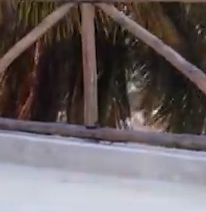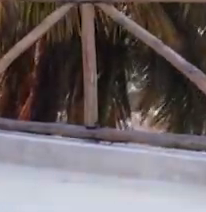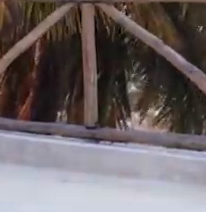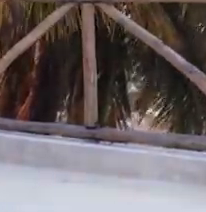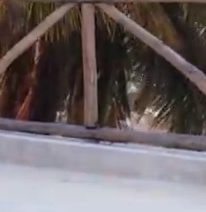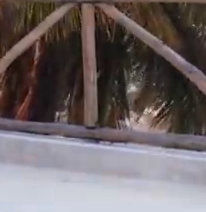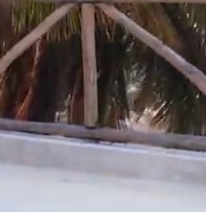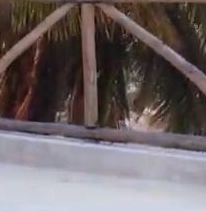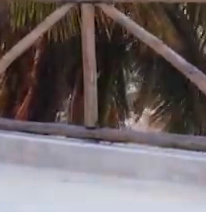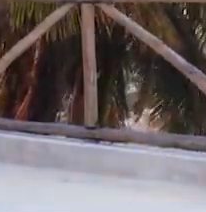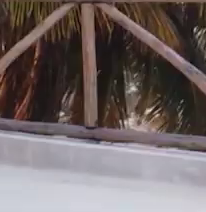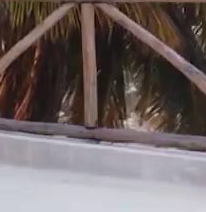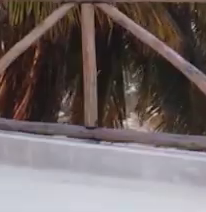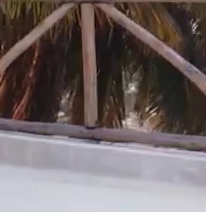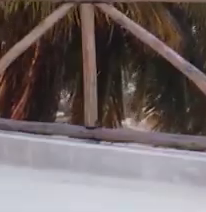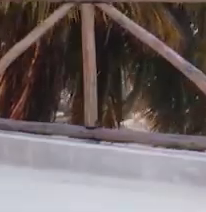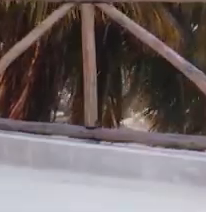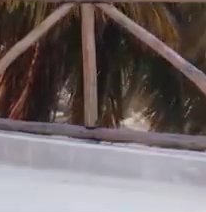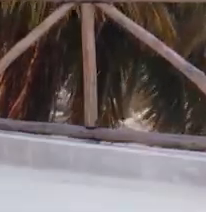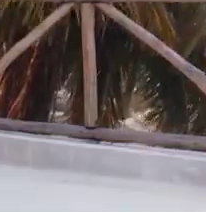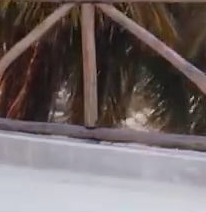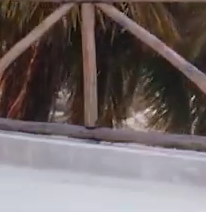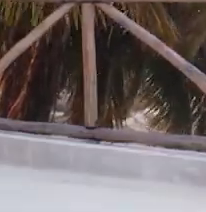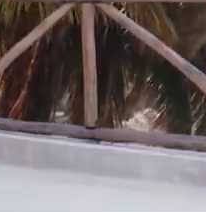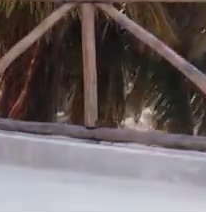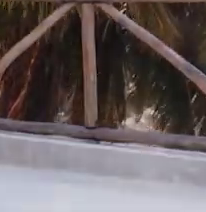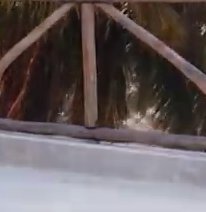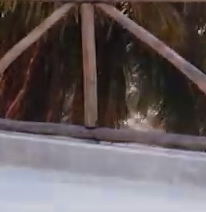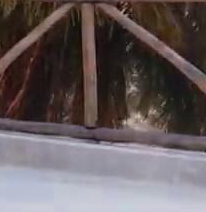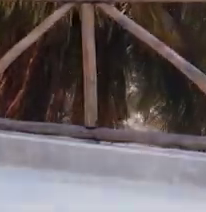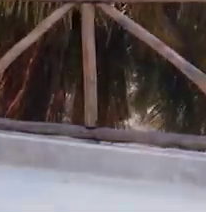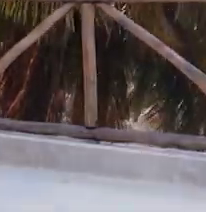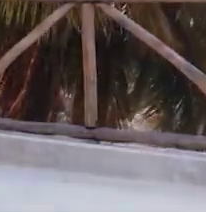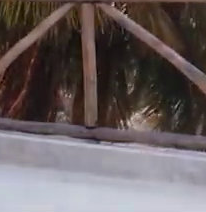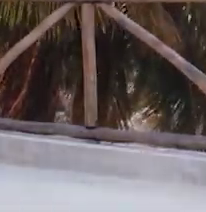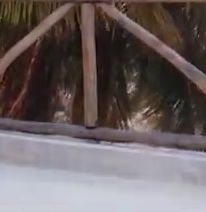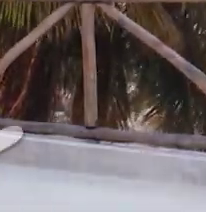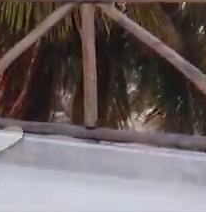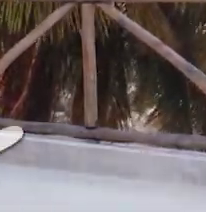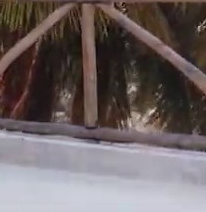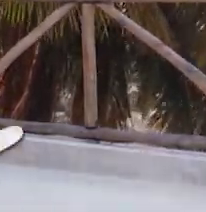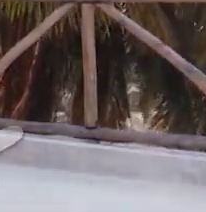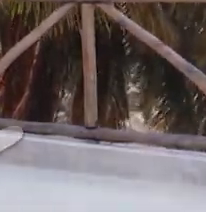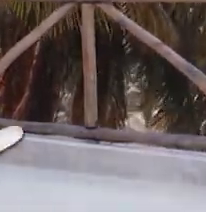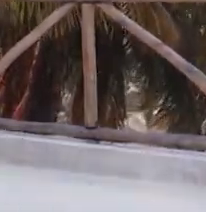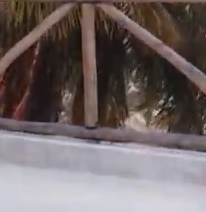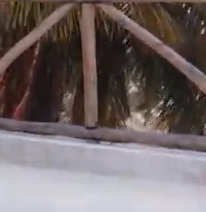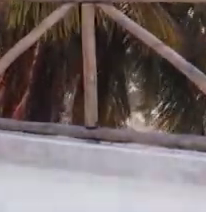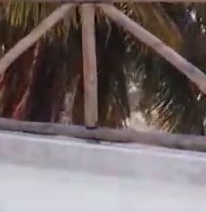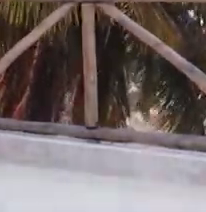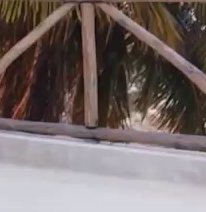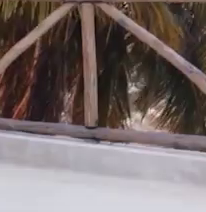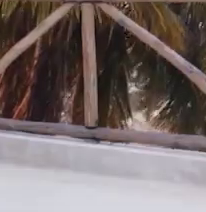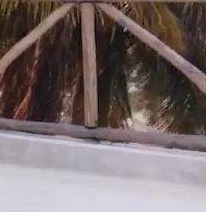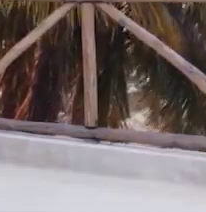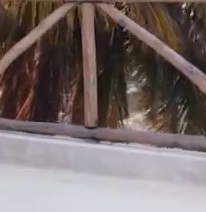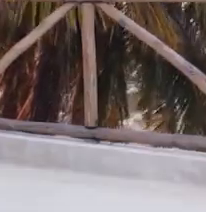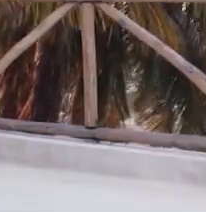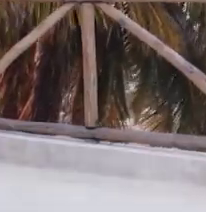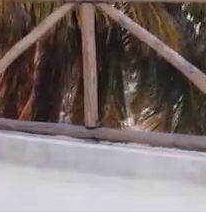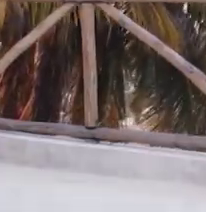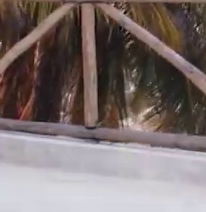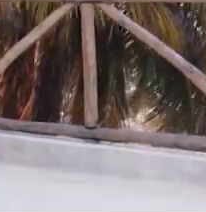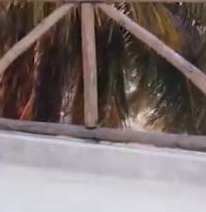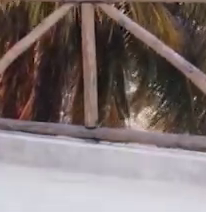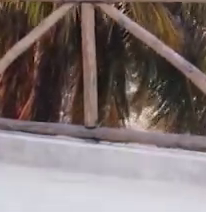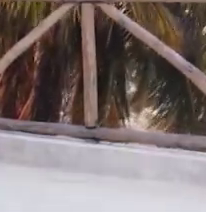Talones y muñecas. 4, 5, 6. El otro lado. 1, 2,